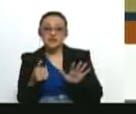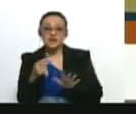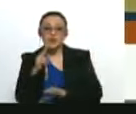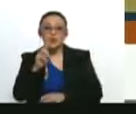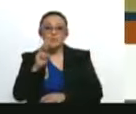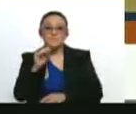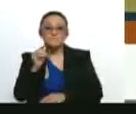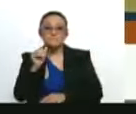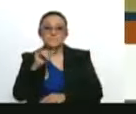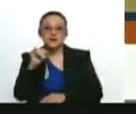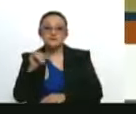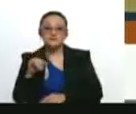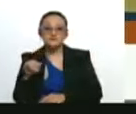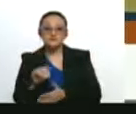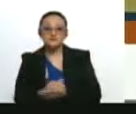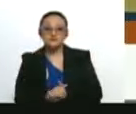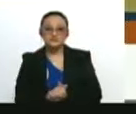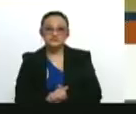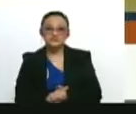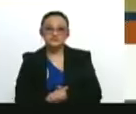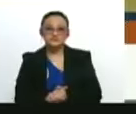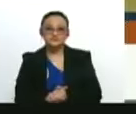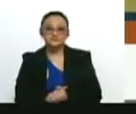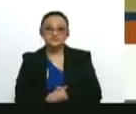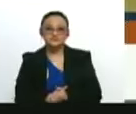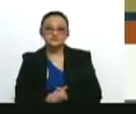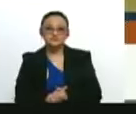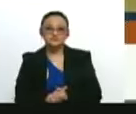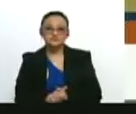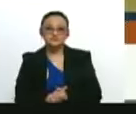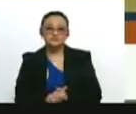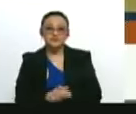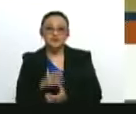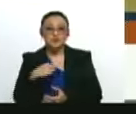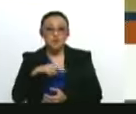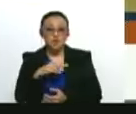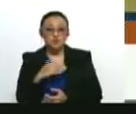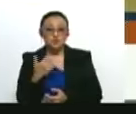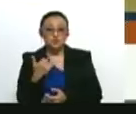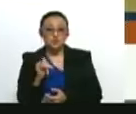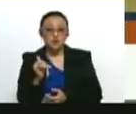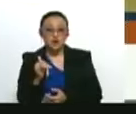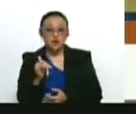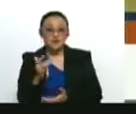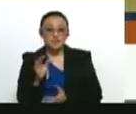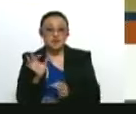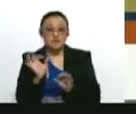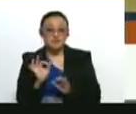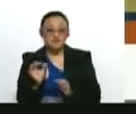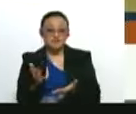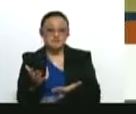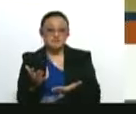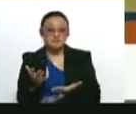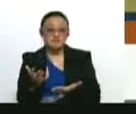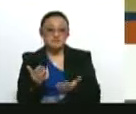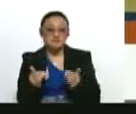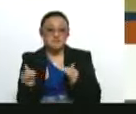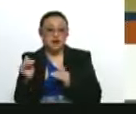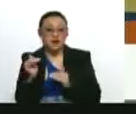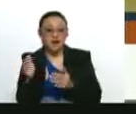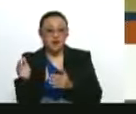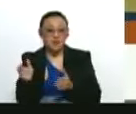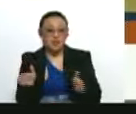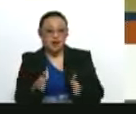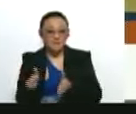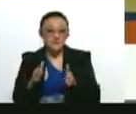UPAs. UPAs. Como nosotros tenemos una ventaja adicional o un camino